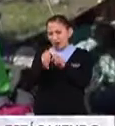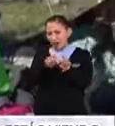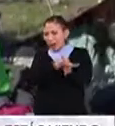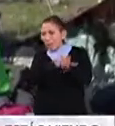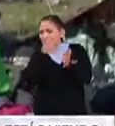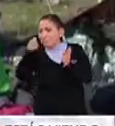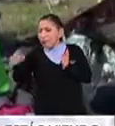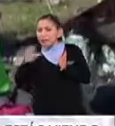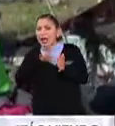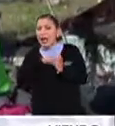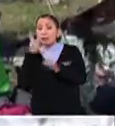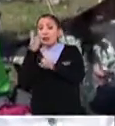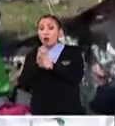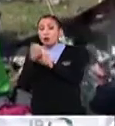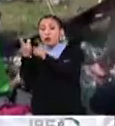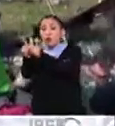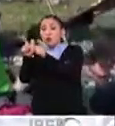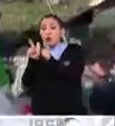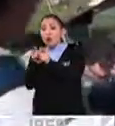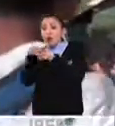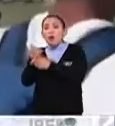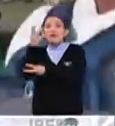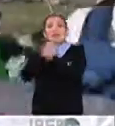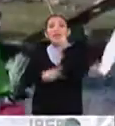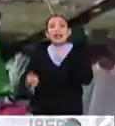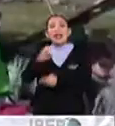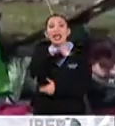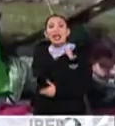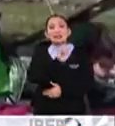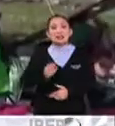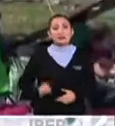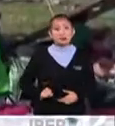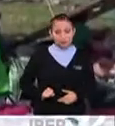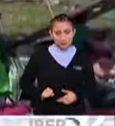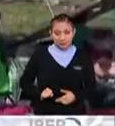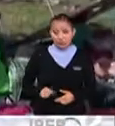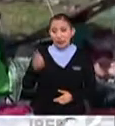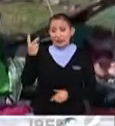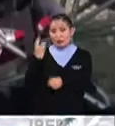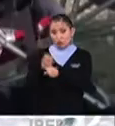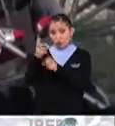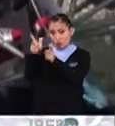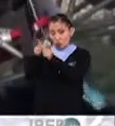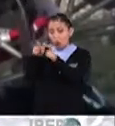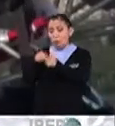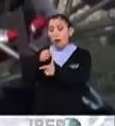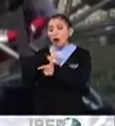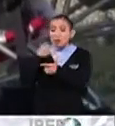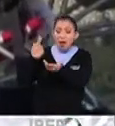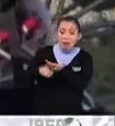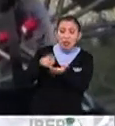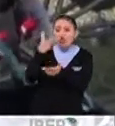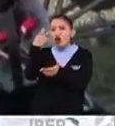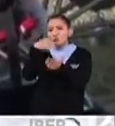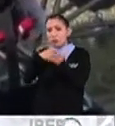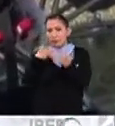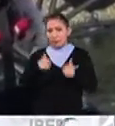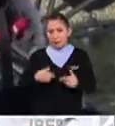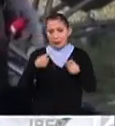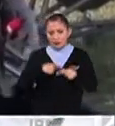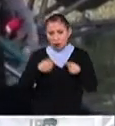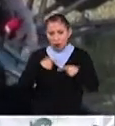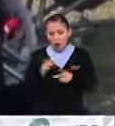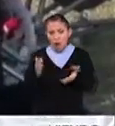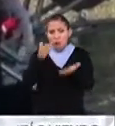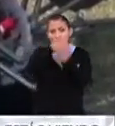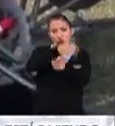detrás se encuentra el segundo contingente proveniente de El Salvador. Este segundo grupo, integrado por unas 2,000 personas,